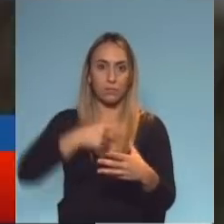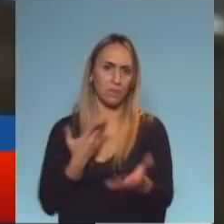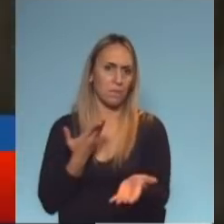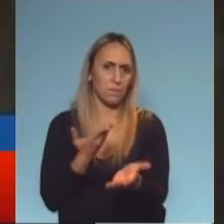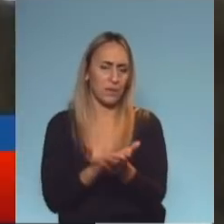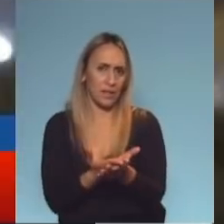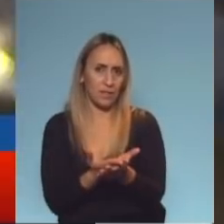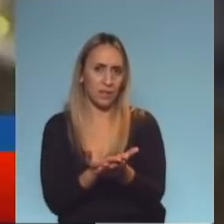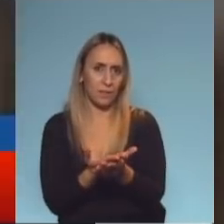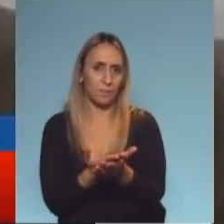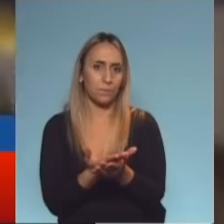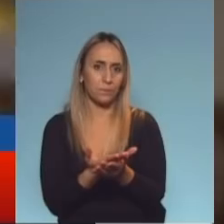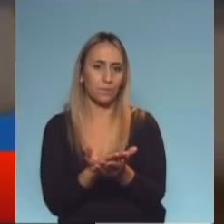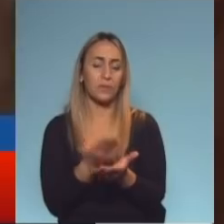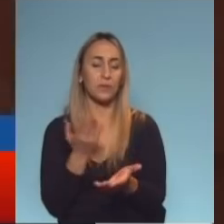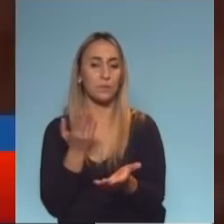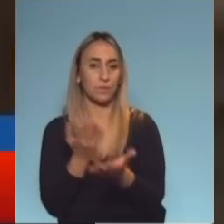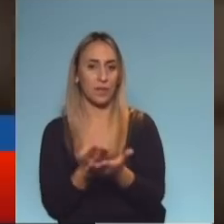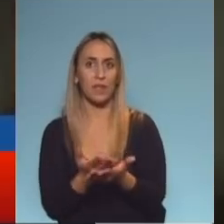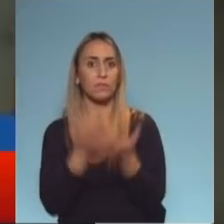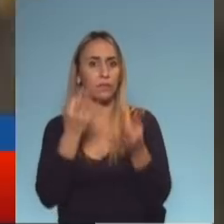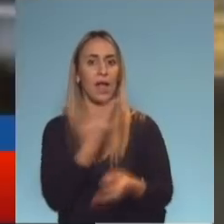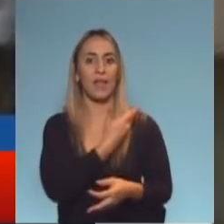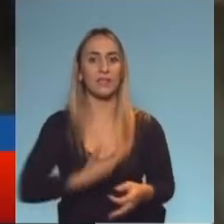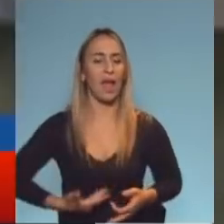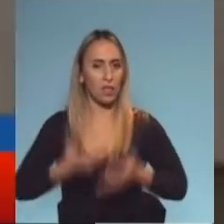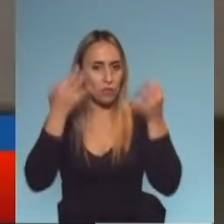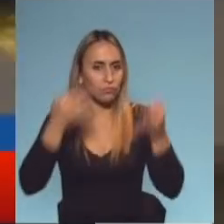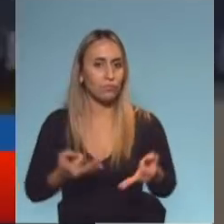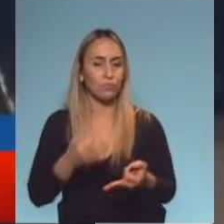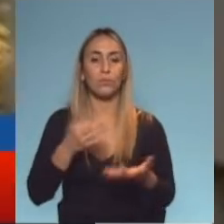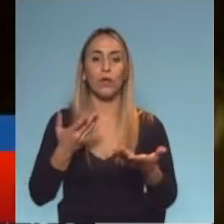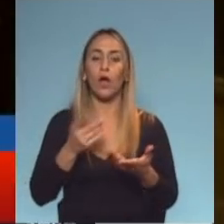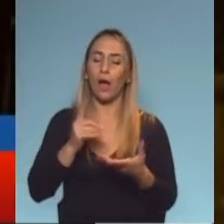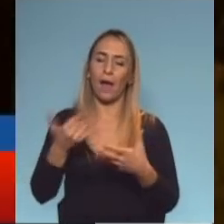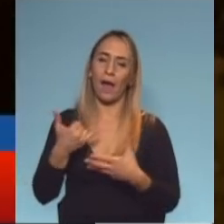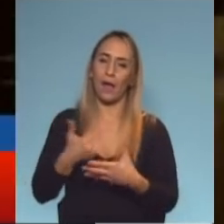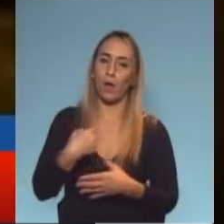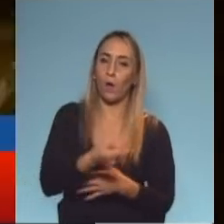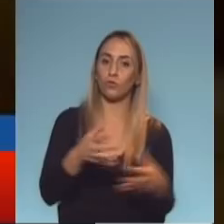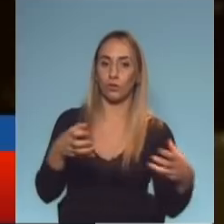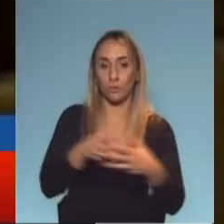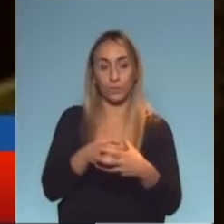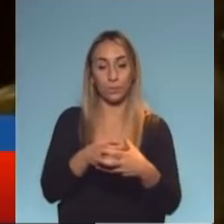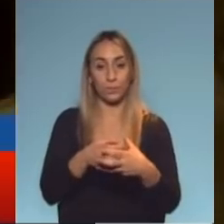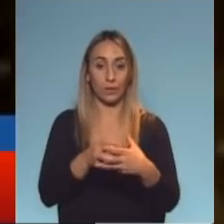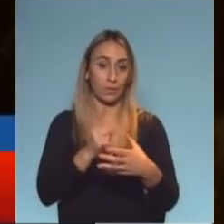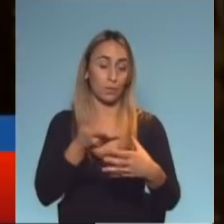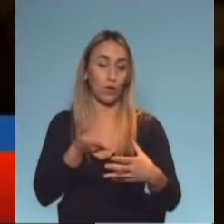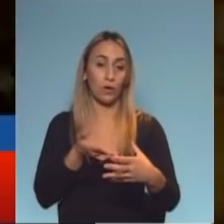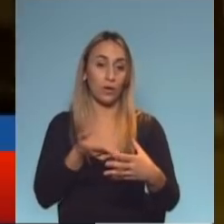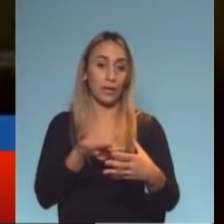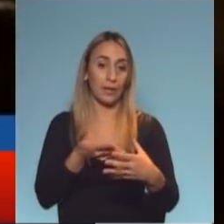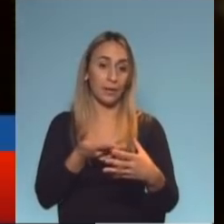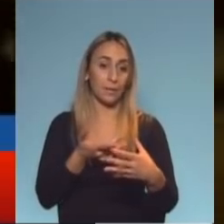justamente establecer un Estado palestino, pero del otro lado tenemos a la organización